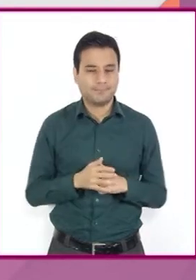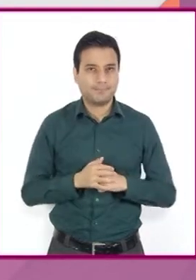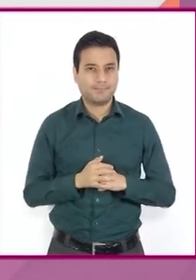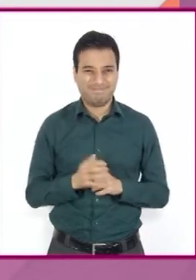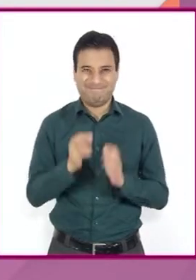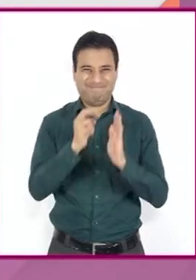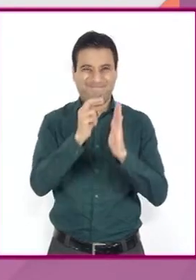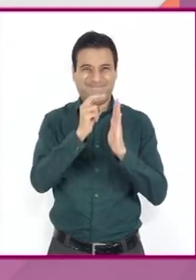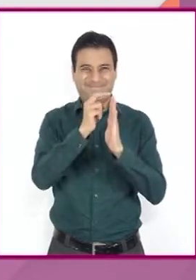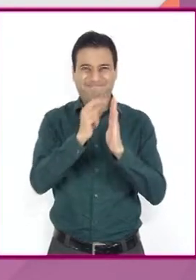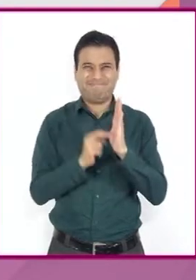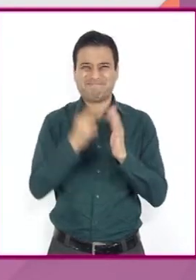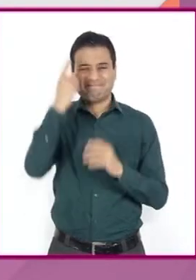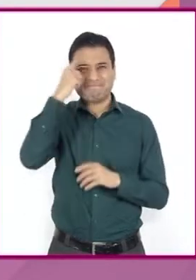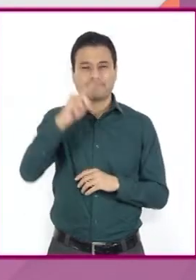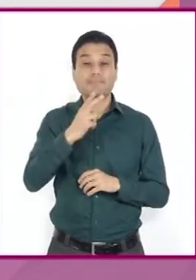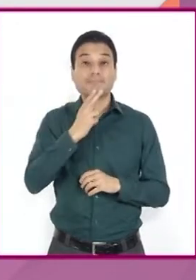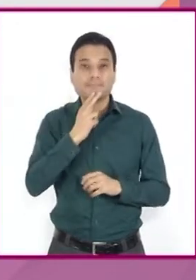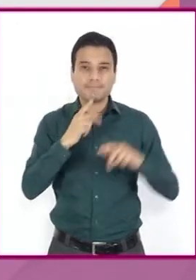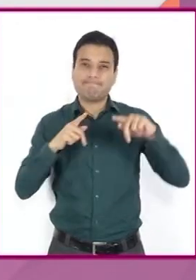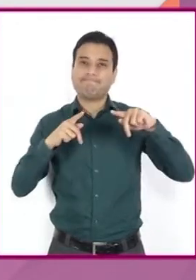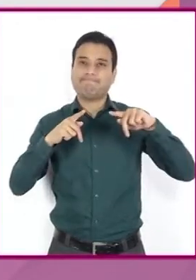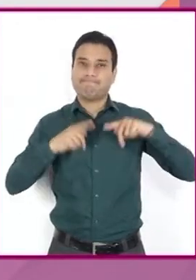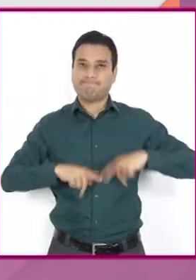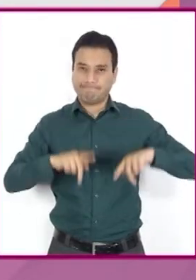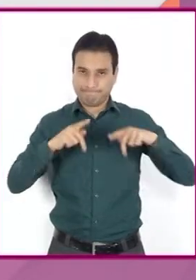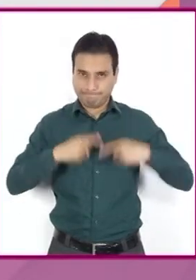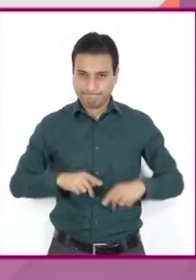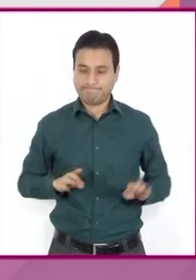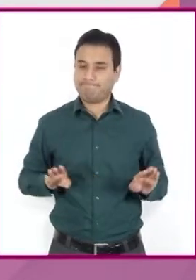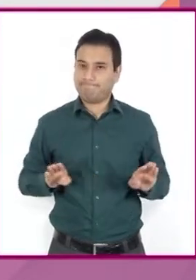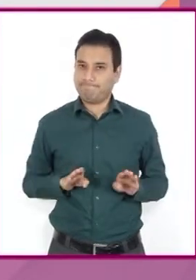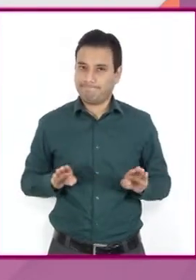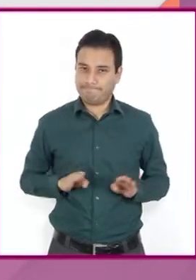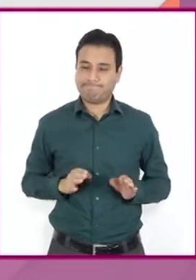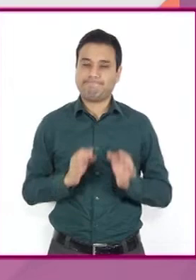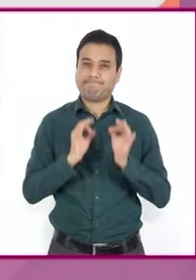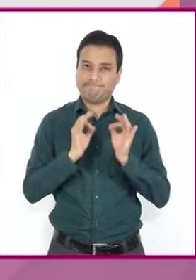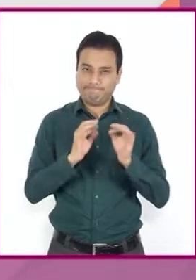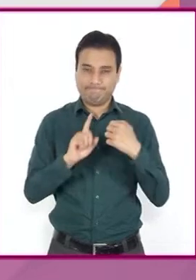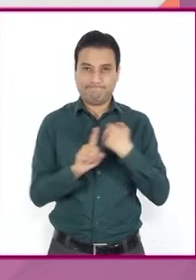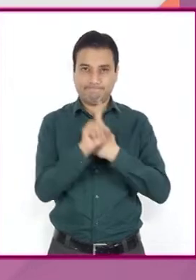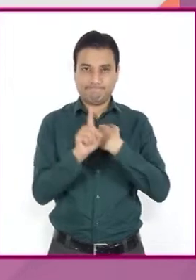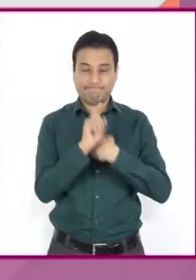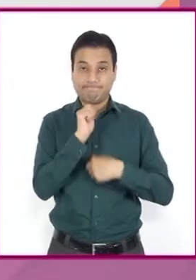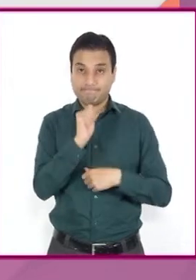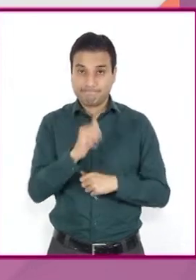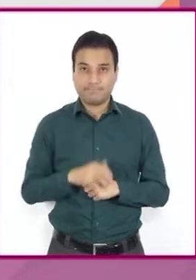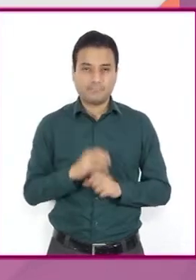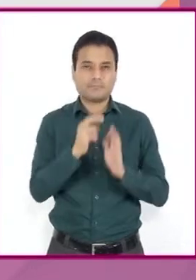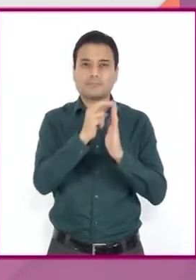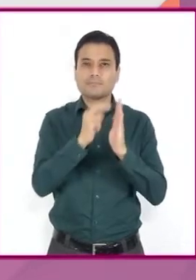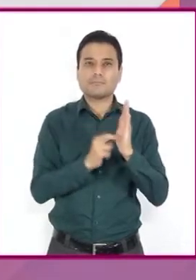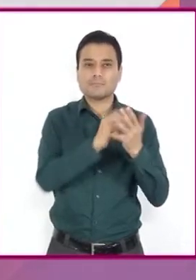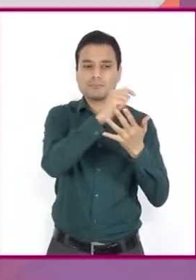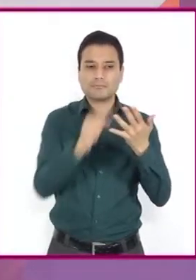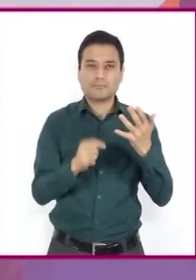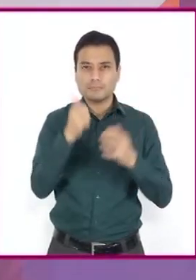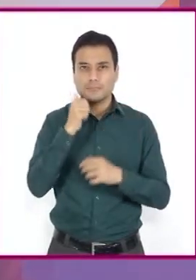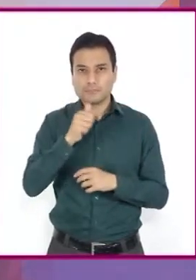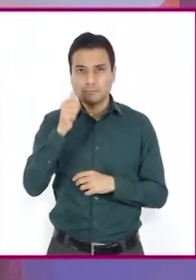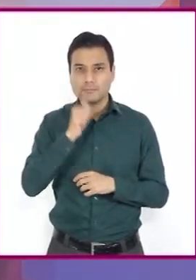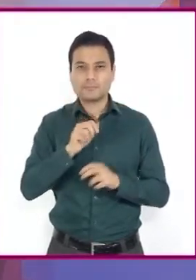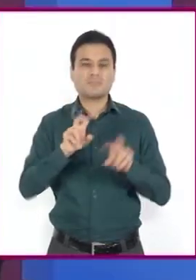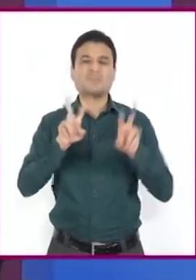tienen como función regular la convivencia en el presente para evitar conflictos futuros, las reglas suelen estar redactadas en futuro